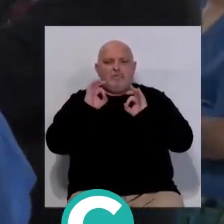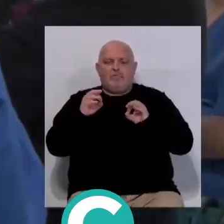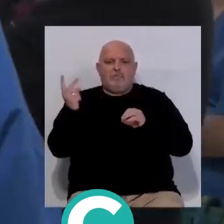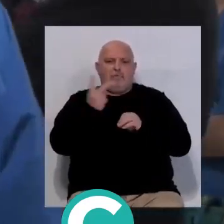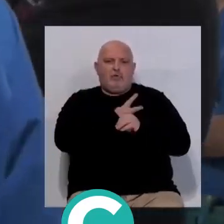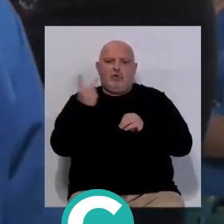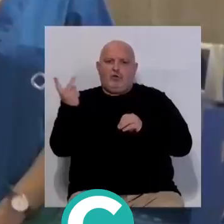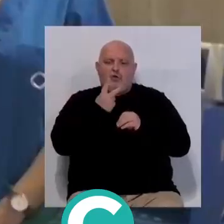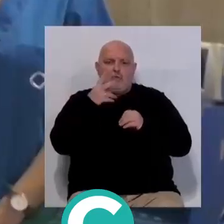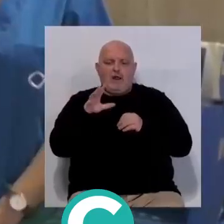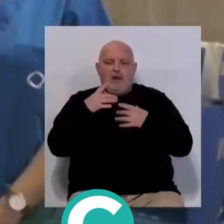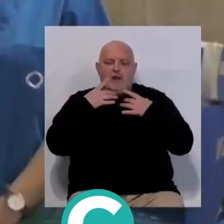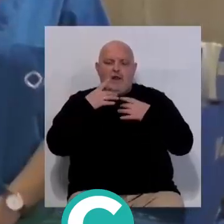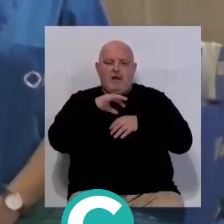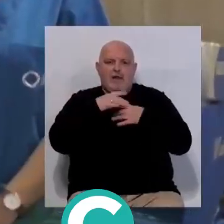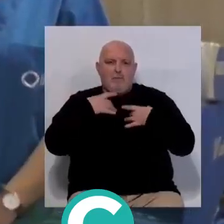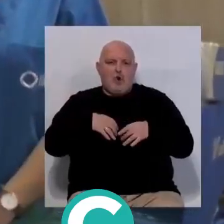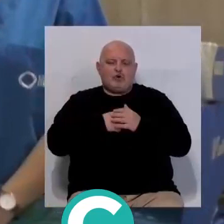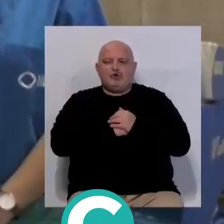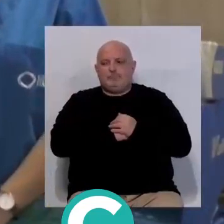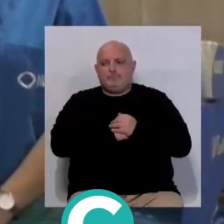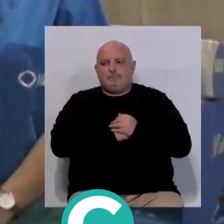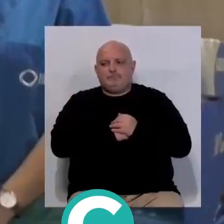los 2 neumólogos.